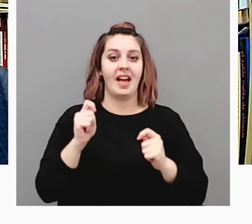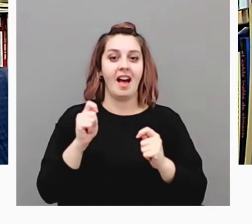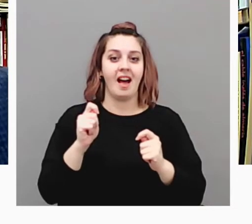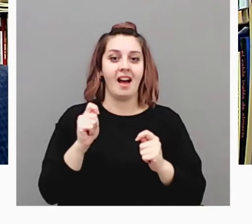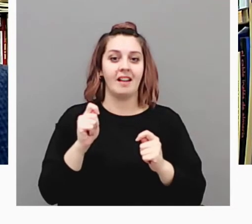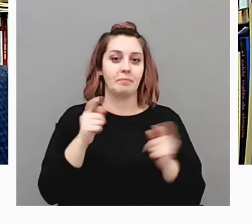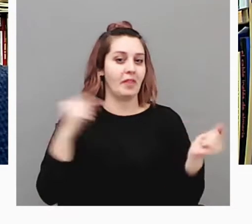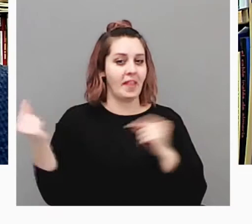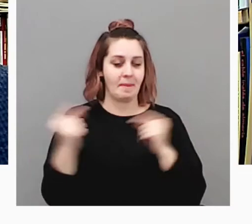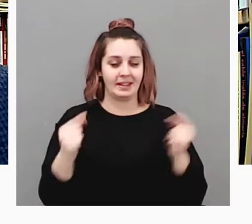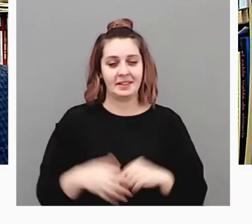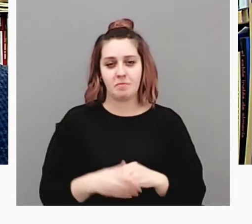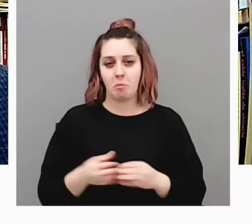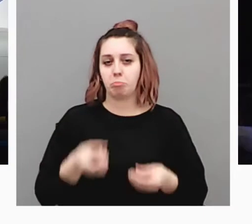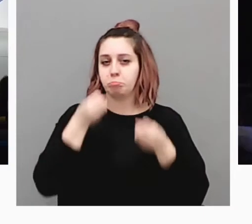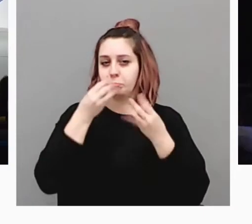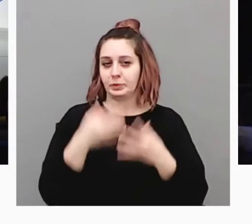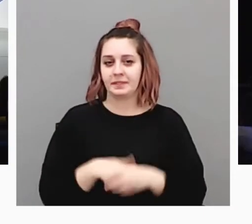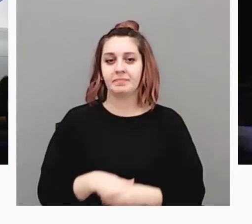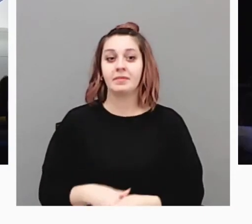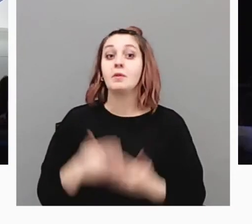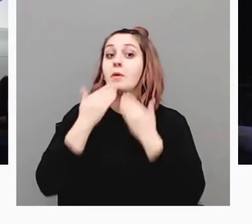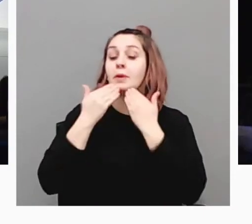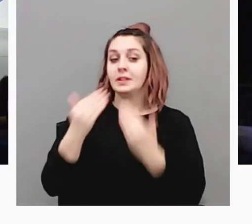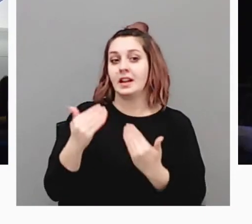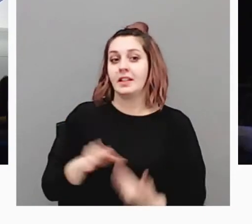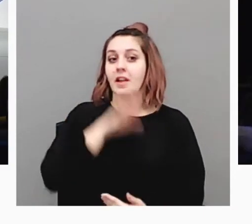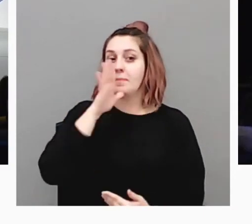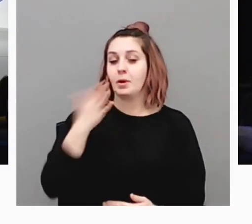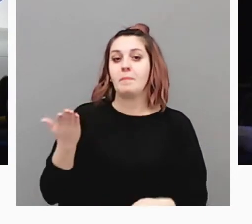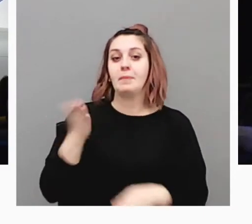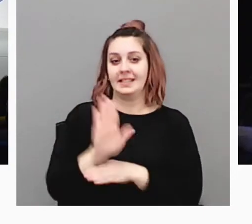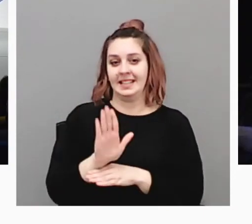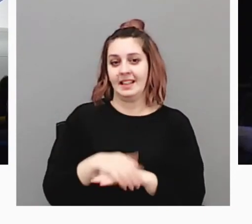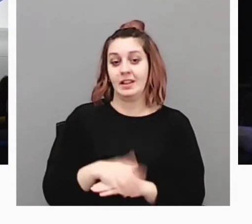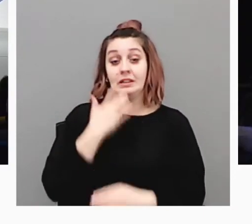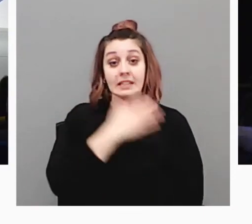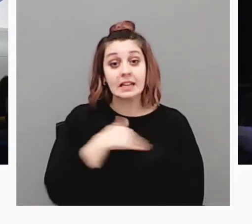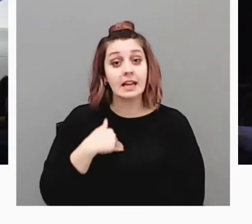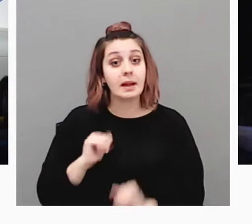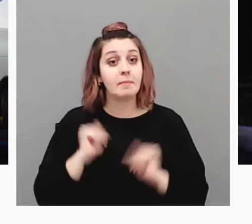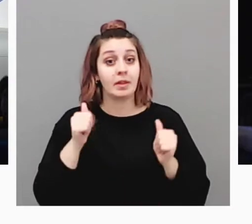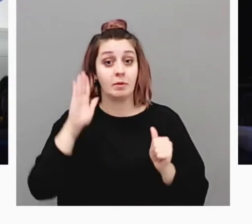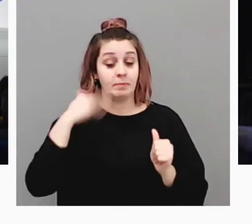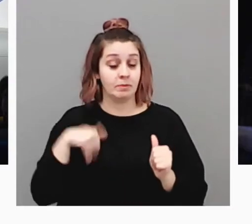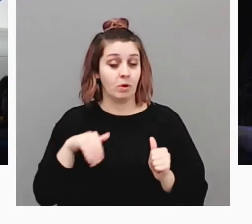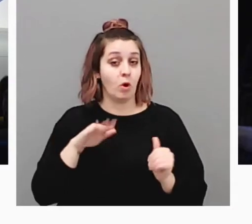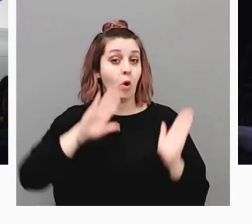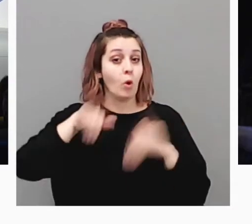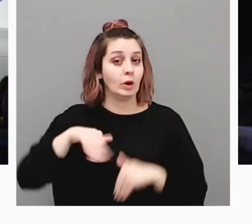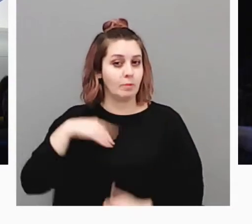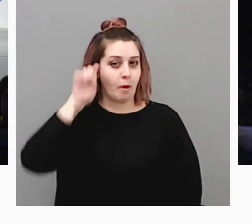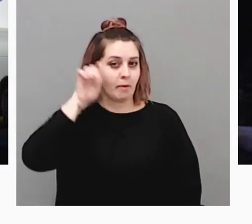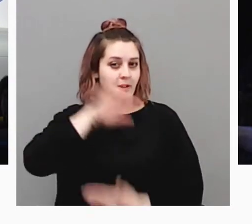debate. Pues muchísimas gracias por esa presentación. Si os parece, voy a empezar por eso último que apuntaba el profesor, por